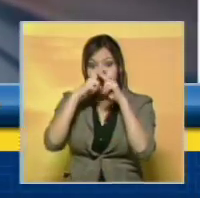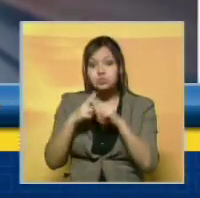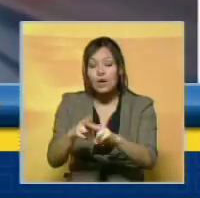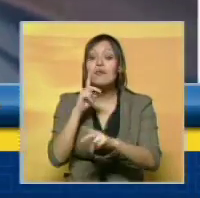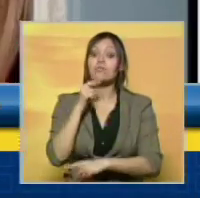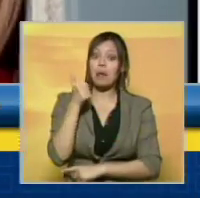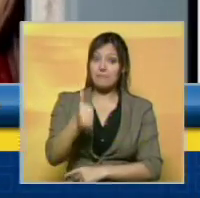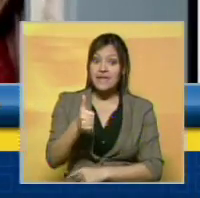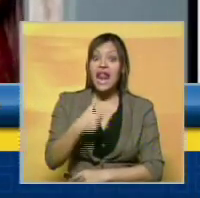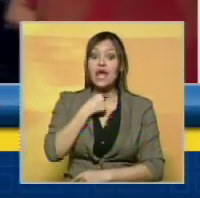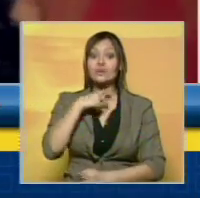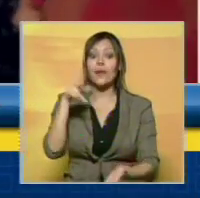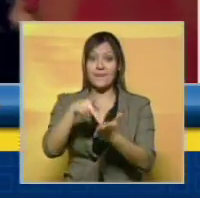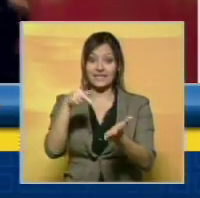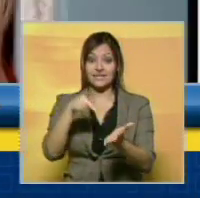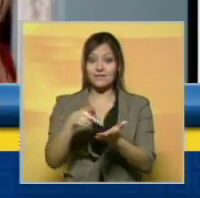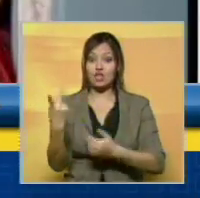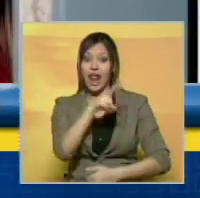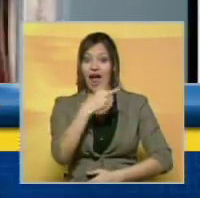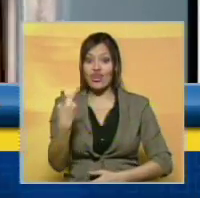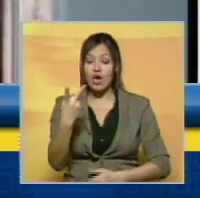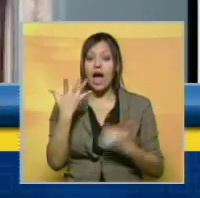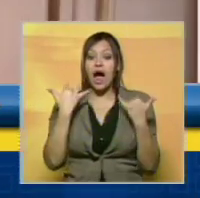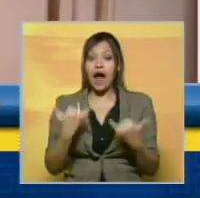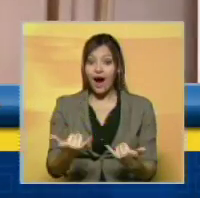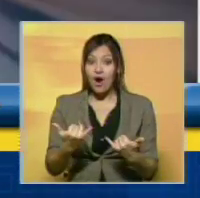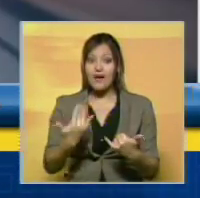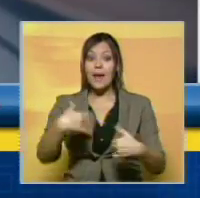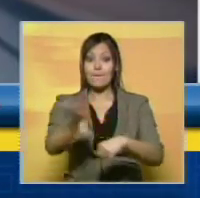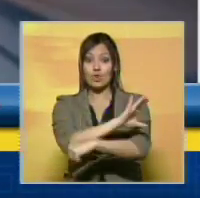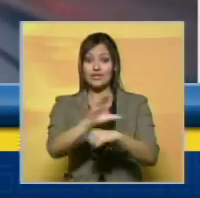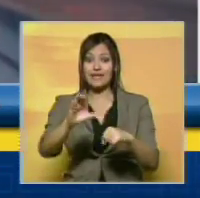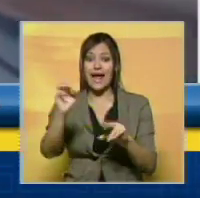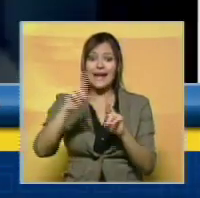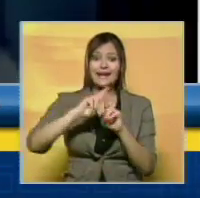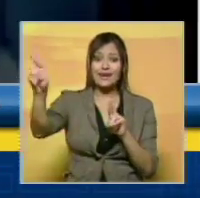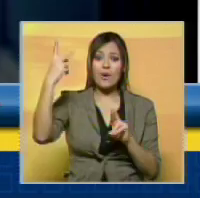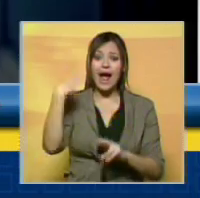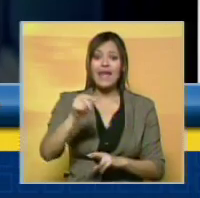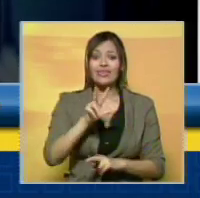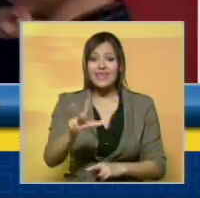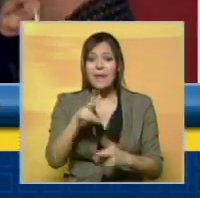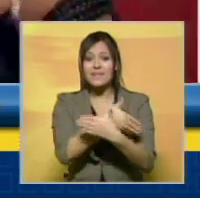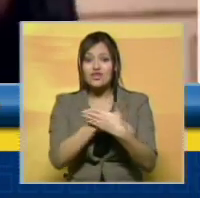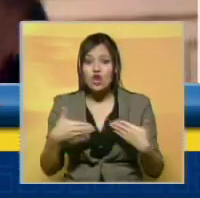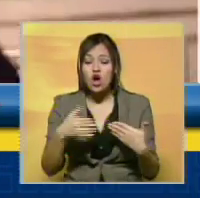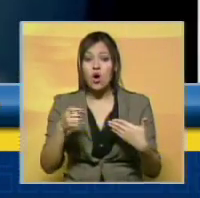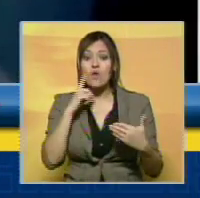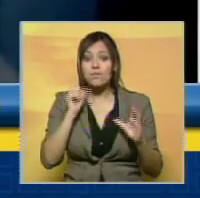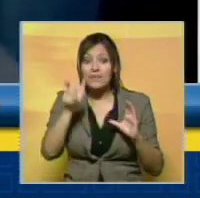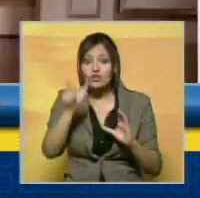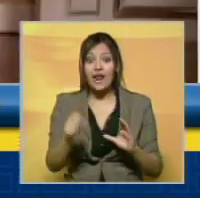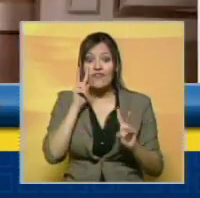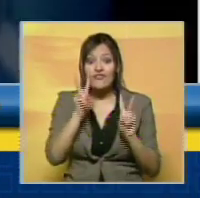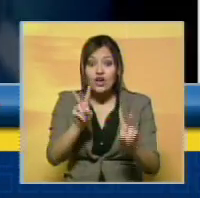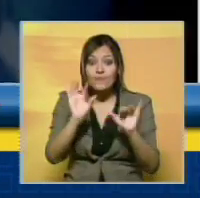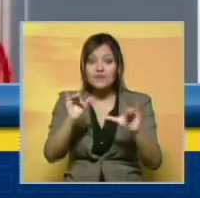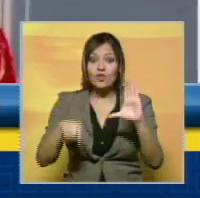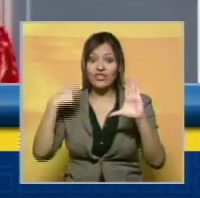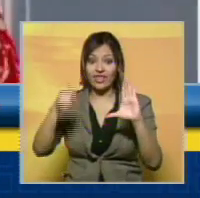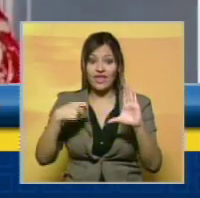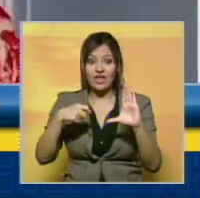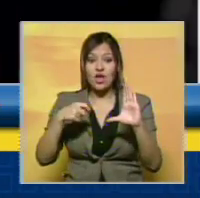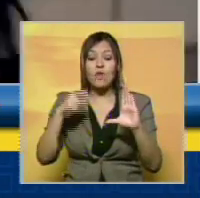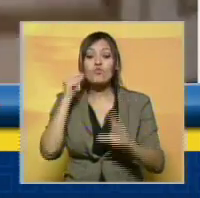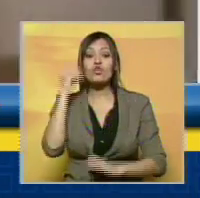muy bien esta participación y hasta ahora el sencillo ya supera las 3 millones de visitas. En este material la cantante